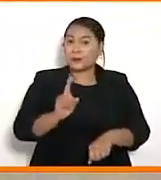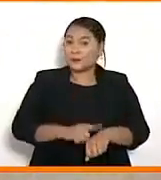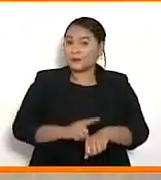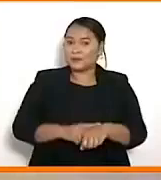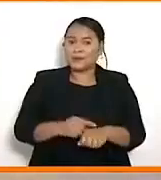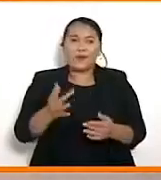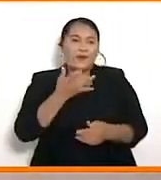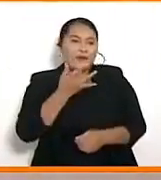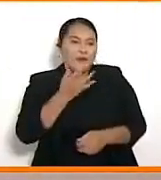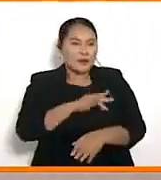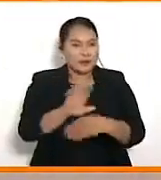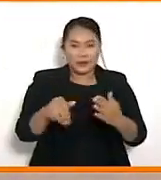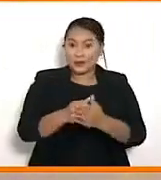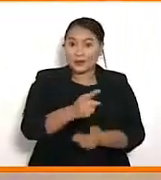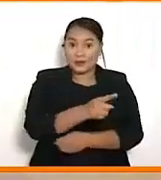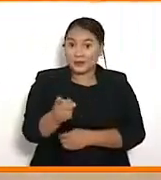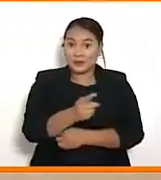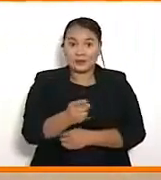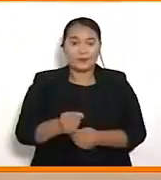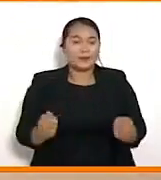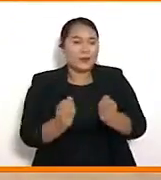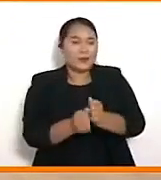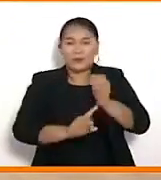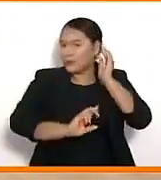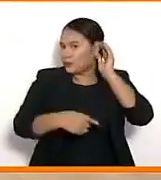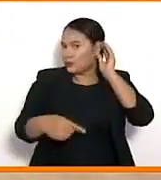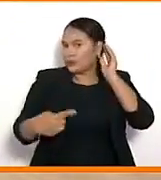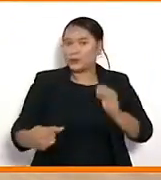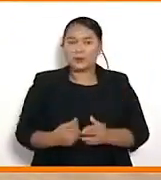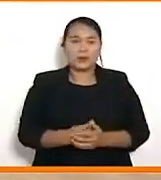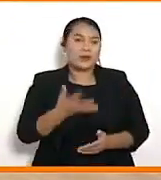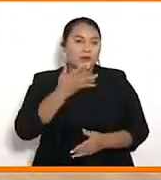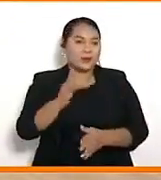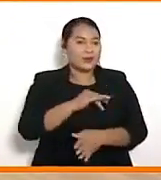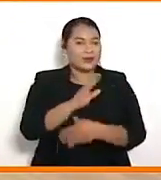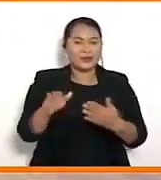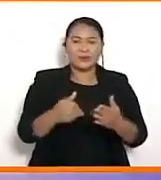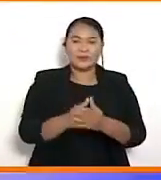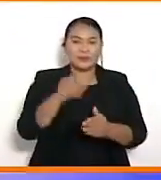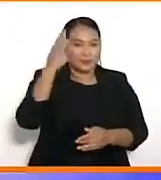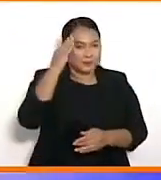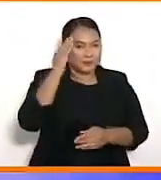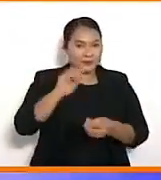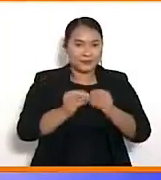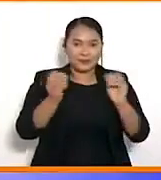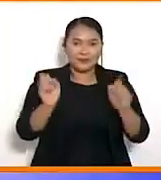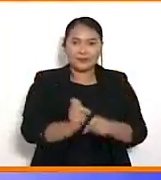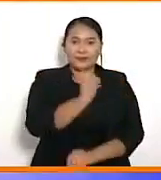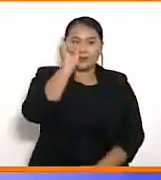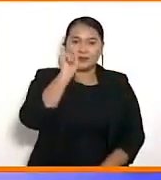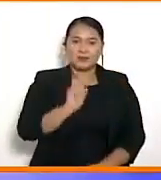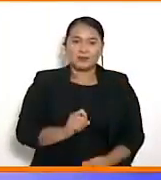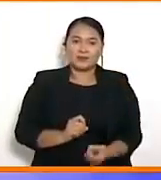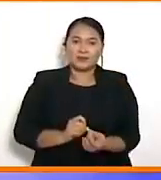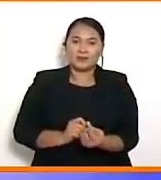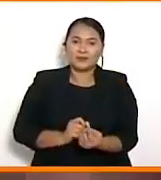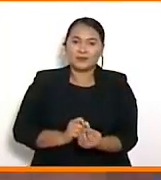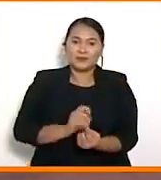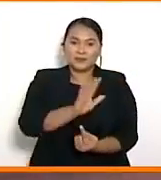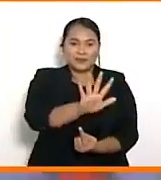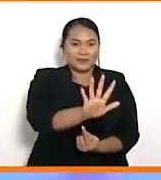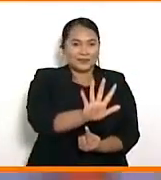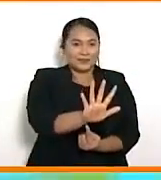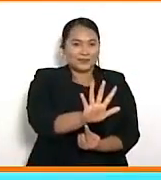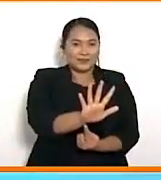todos ustedes junto a Diaria. Atentos, mucha suerte, primer dígito, y este es el 5. Segundo